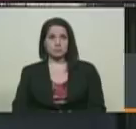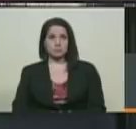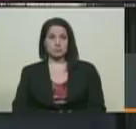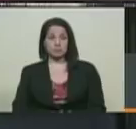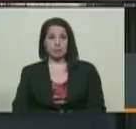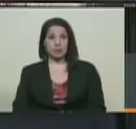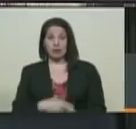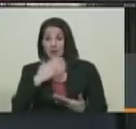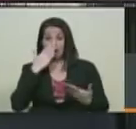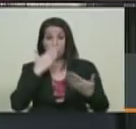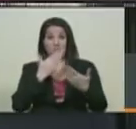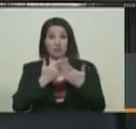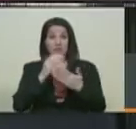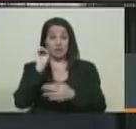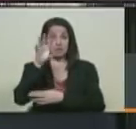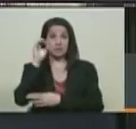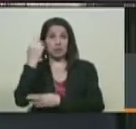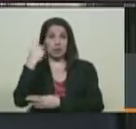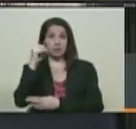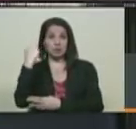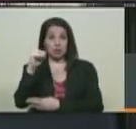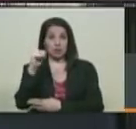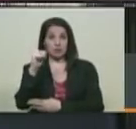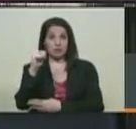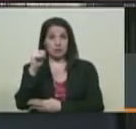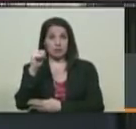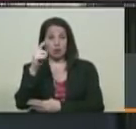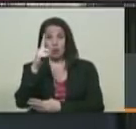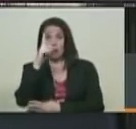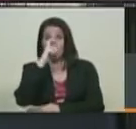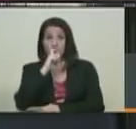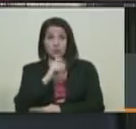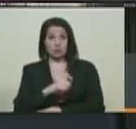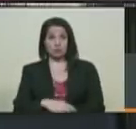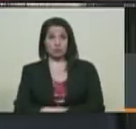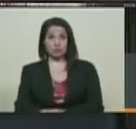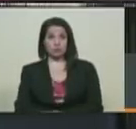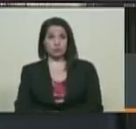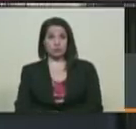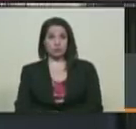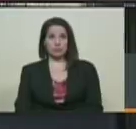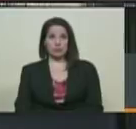tuvo al frente de la Asamblea Nacional 1 año